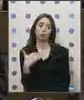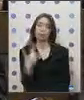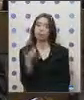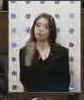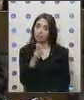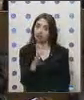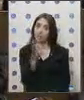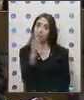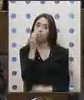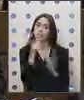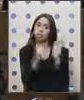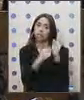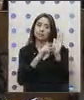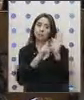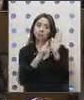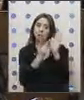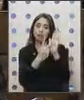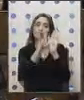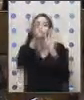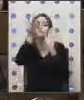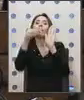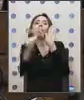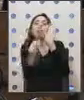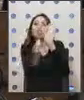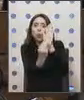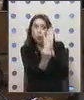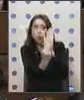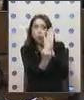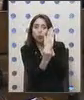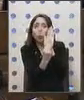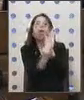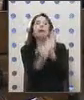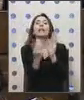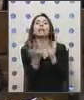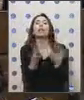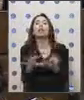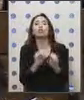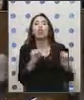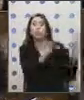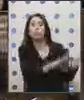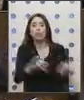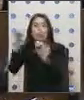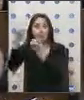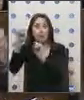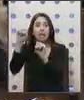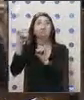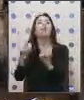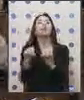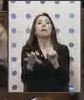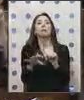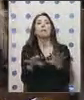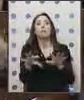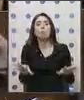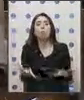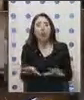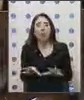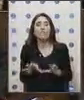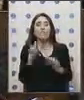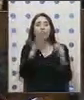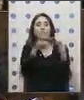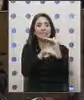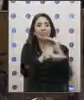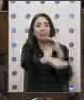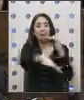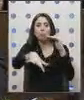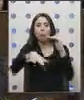la modificación de incluir también dentro de esta inembargabilidad aquellos bienes muebles que se guarnecen, que están